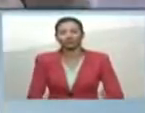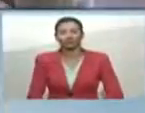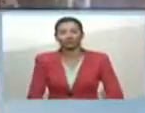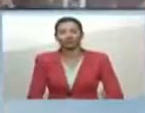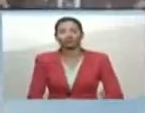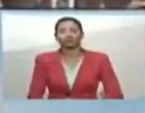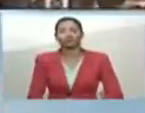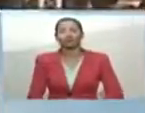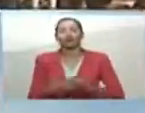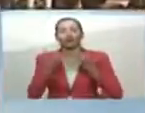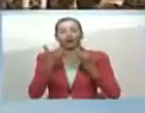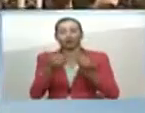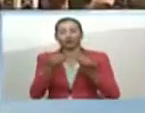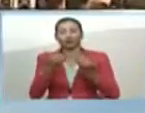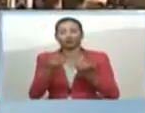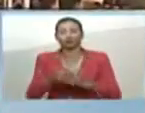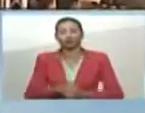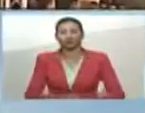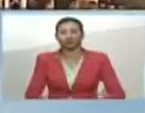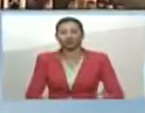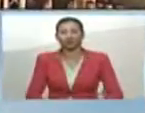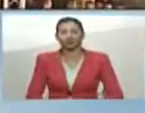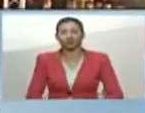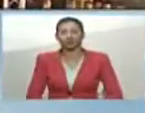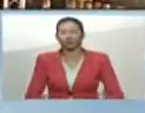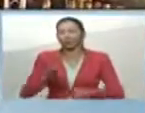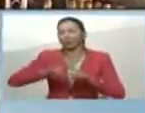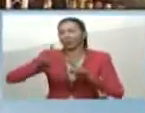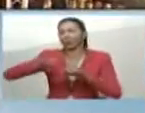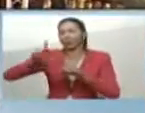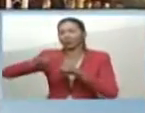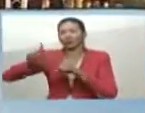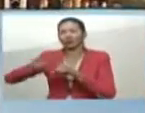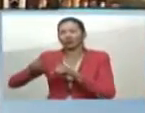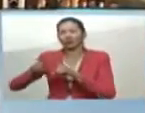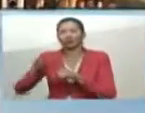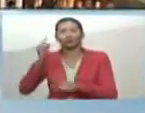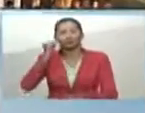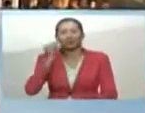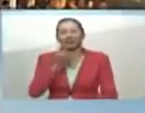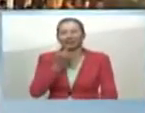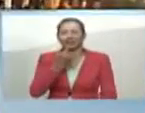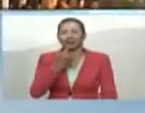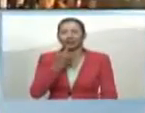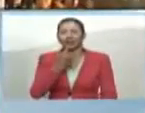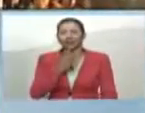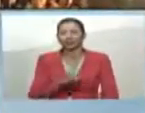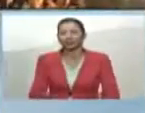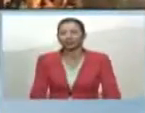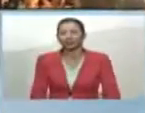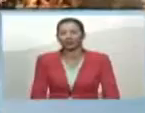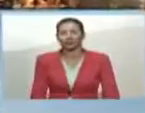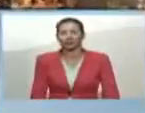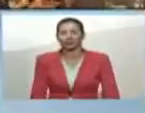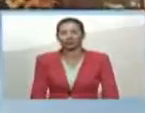Vamos entonces, y muchas otras cosas que dijo Evangelina.